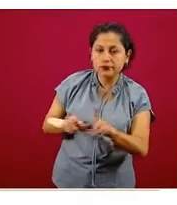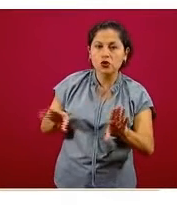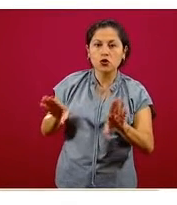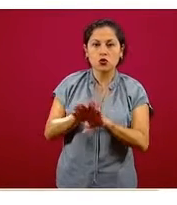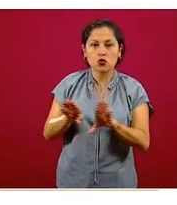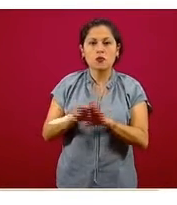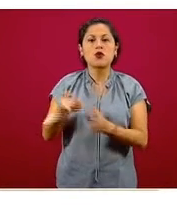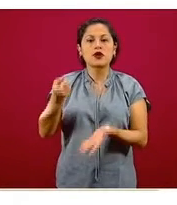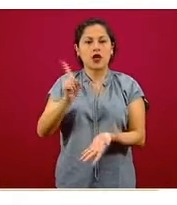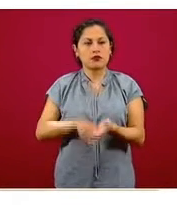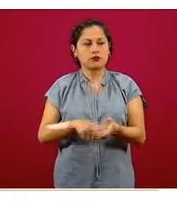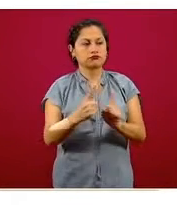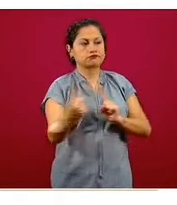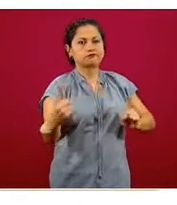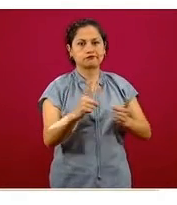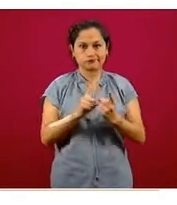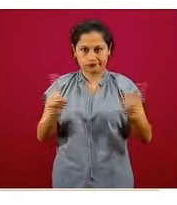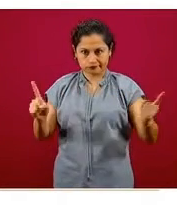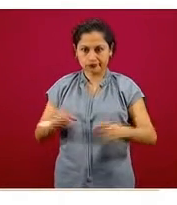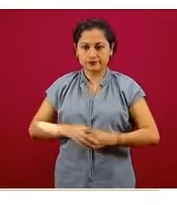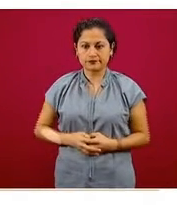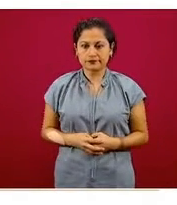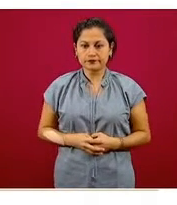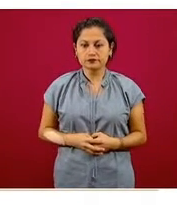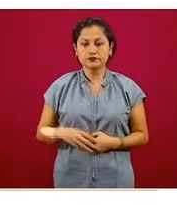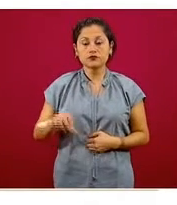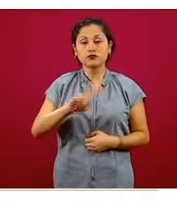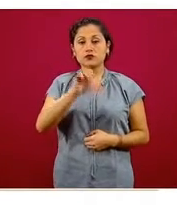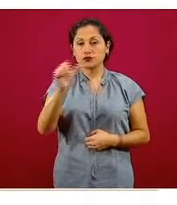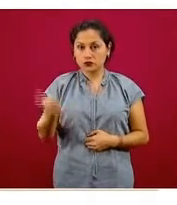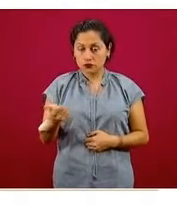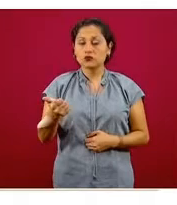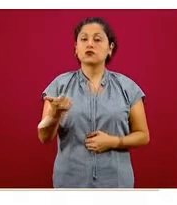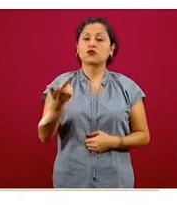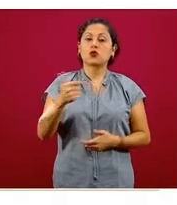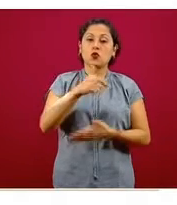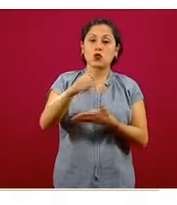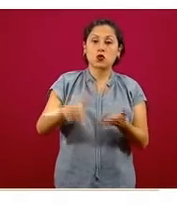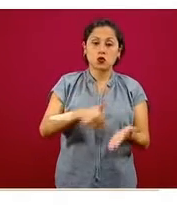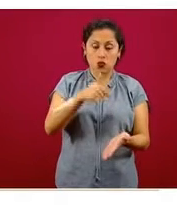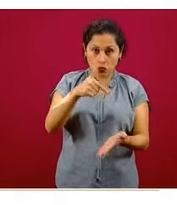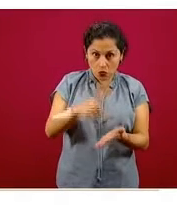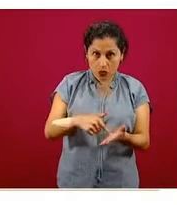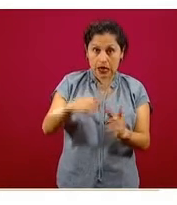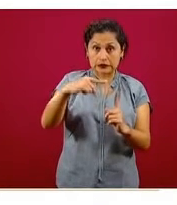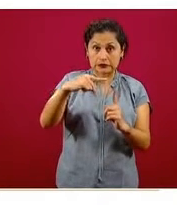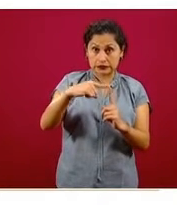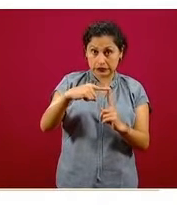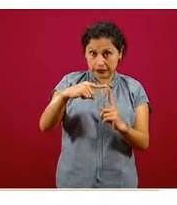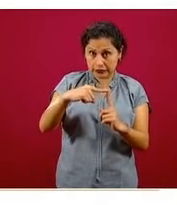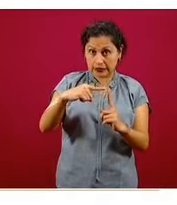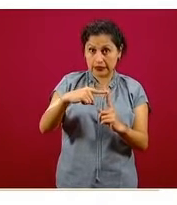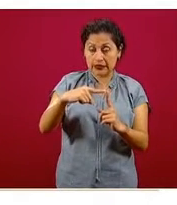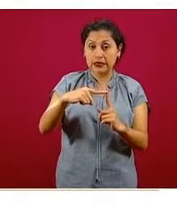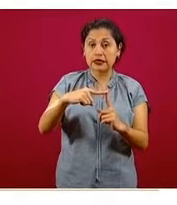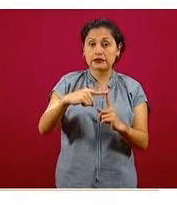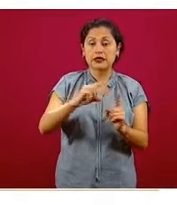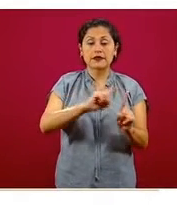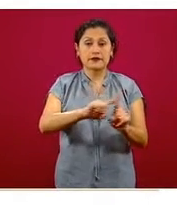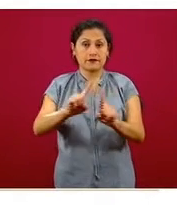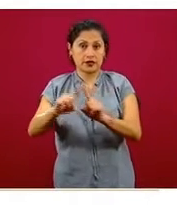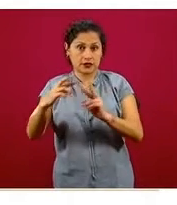un centro comercial. En el caso de sitios de culto, iglesias y de todas las